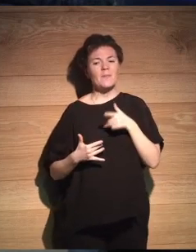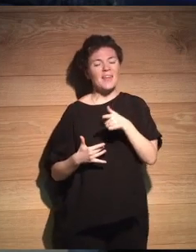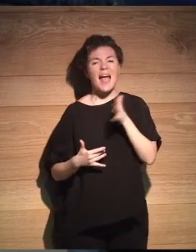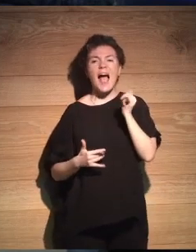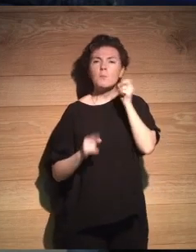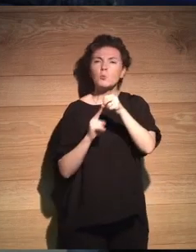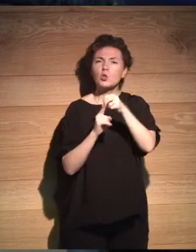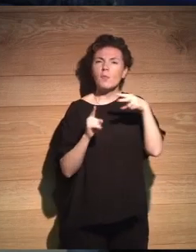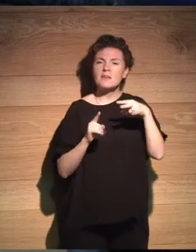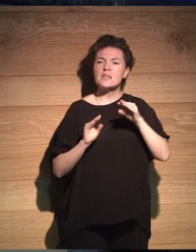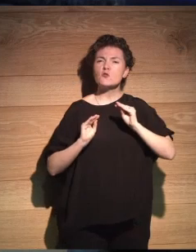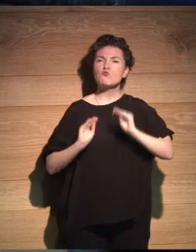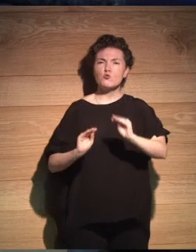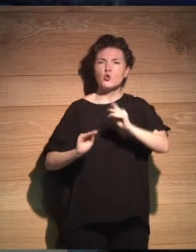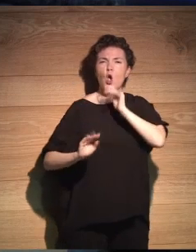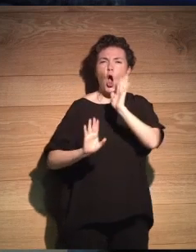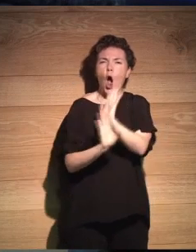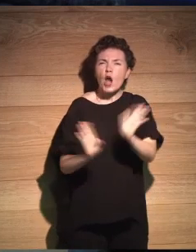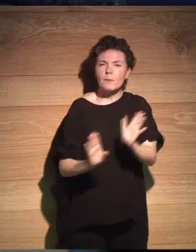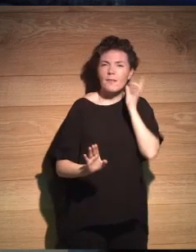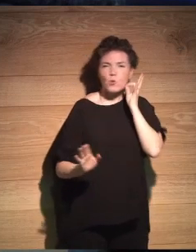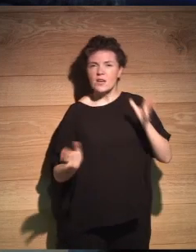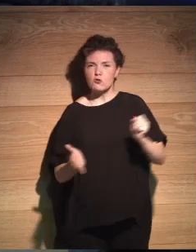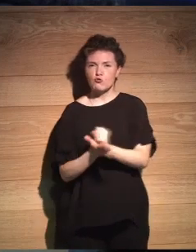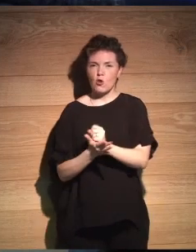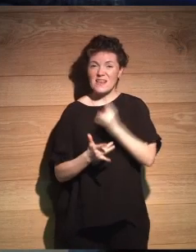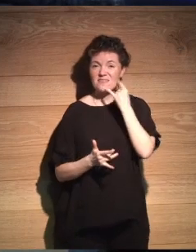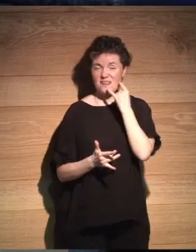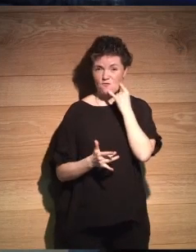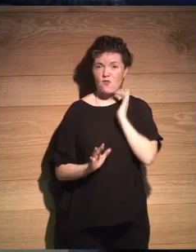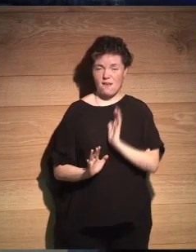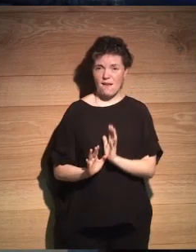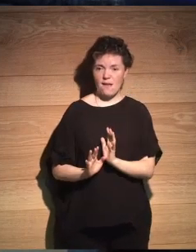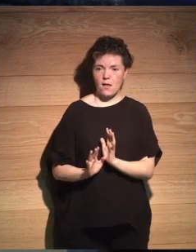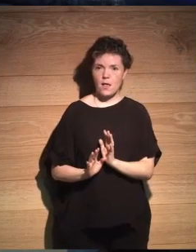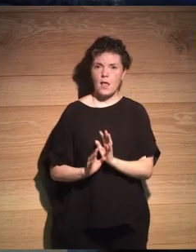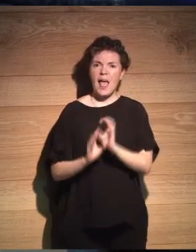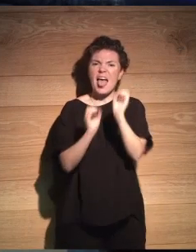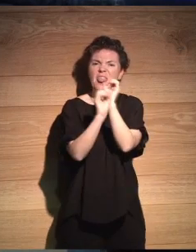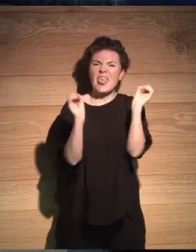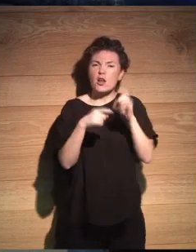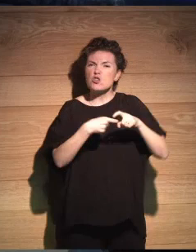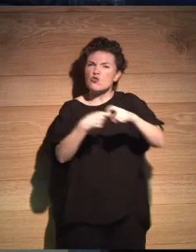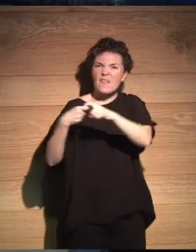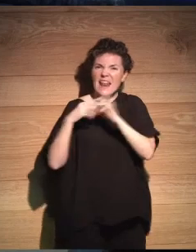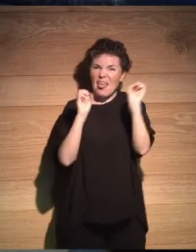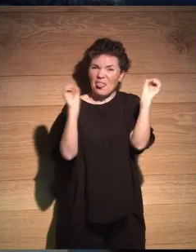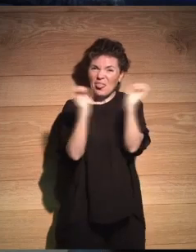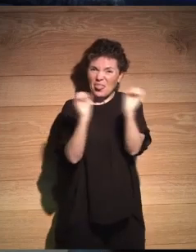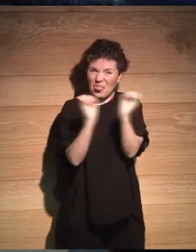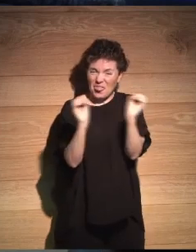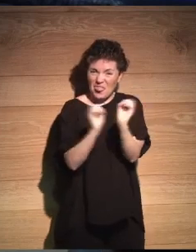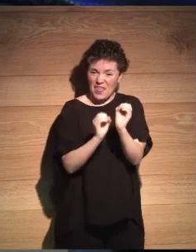una visión espantosa de todas las mujeres que hay en Telefónica, cero solidaria, sin ni